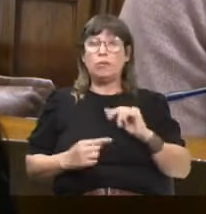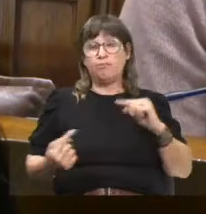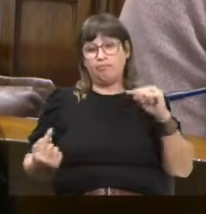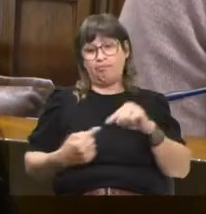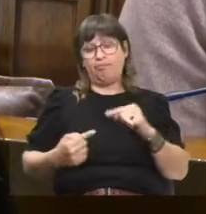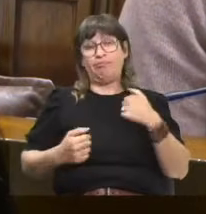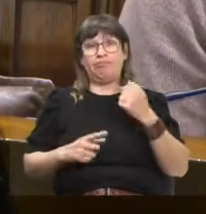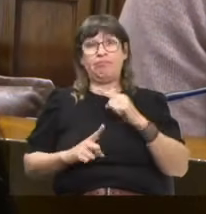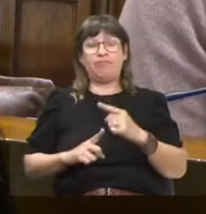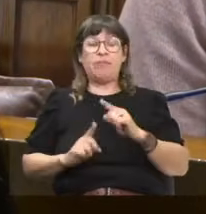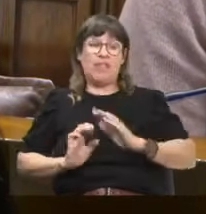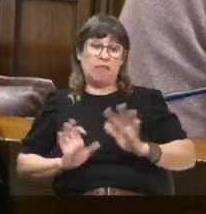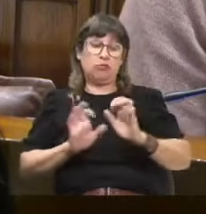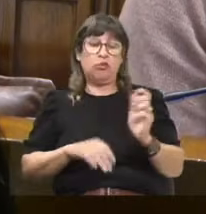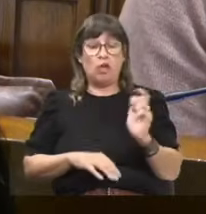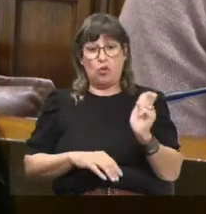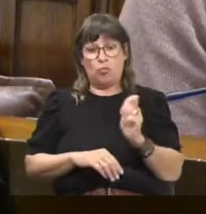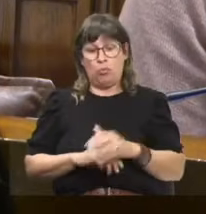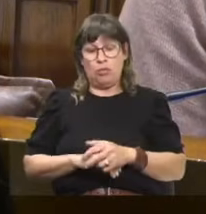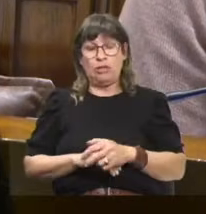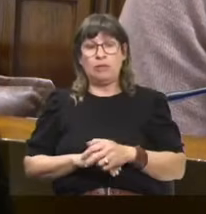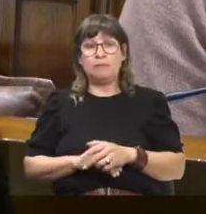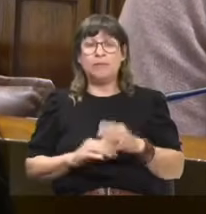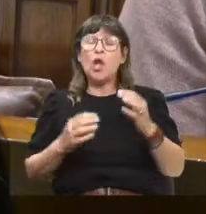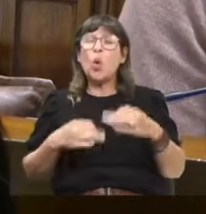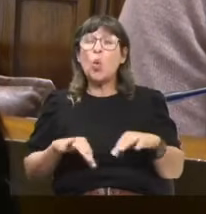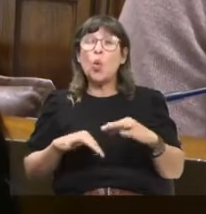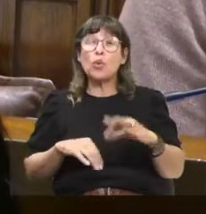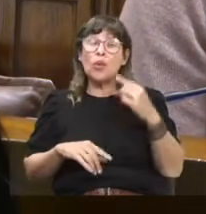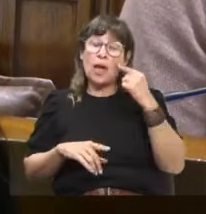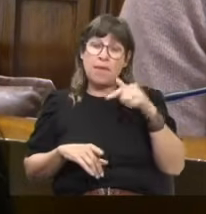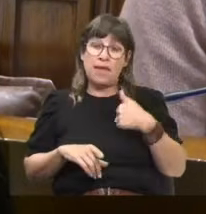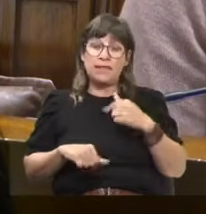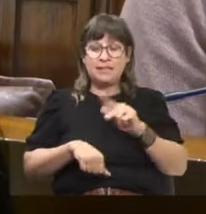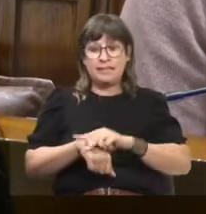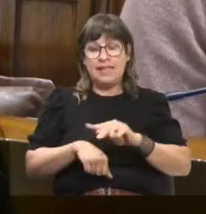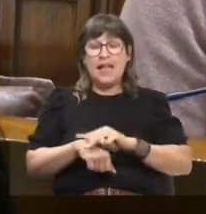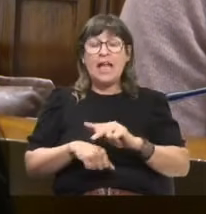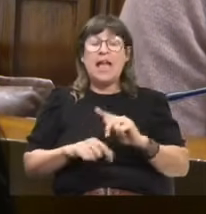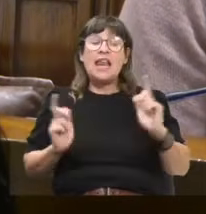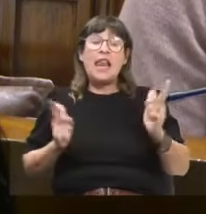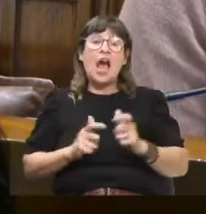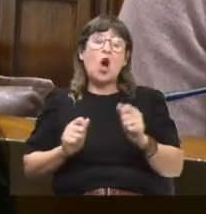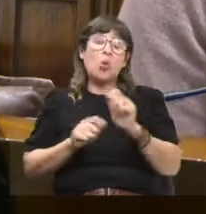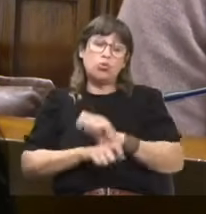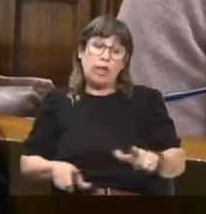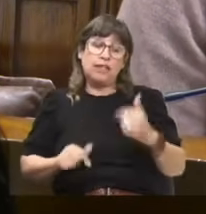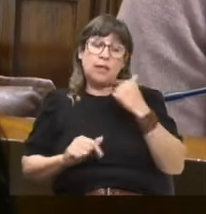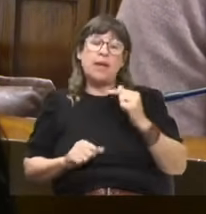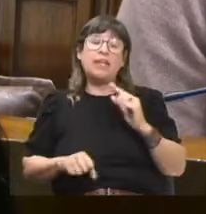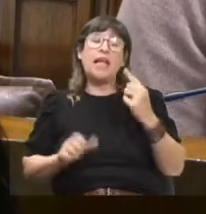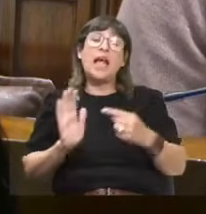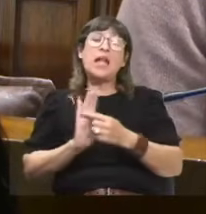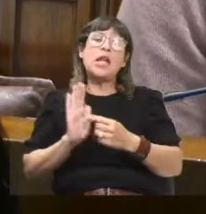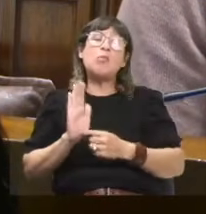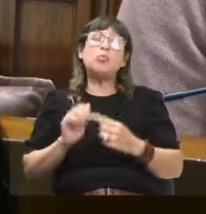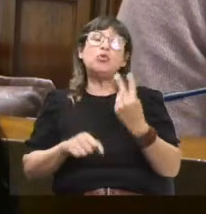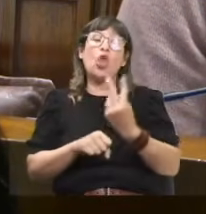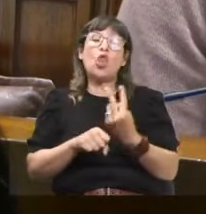del funcionario. Es justamente lo que sugiere la JUTEP en el punto 2 de su